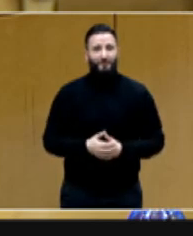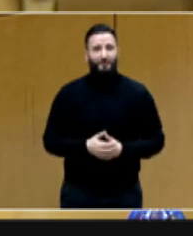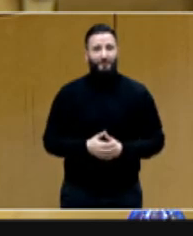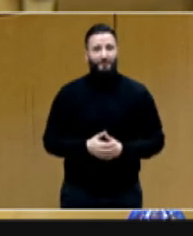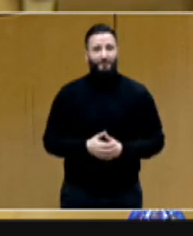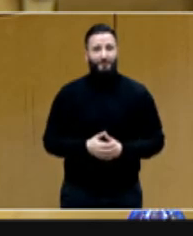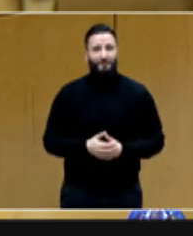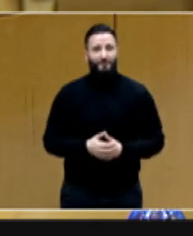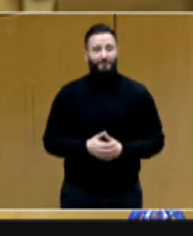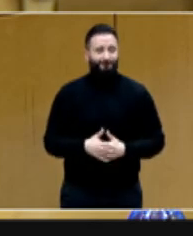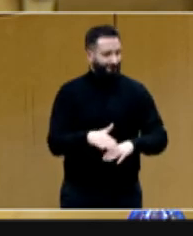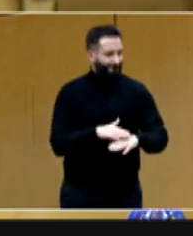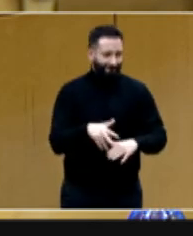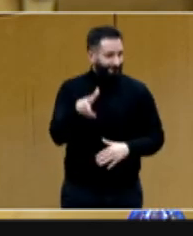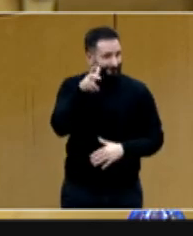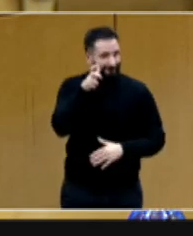la